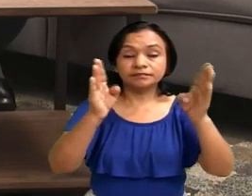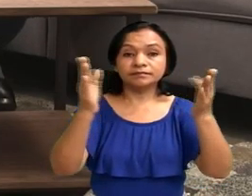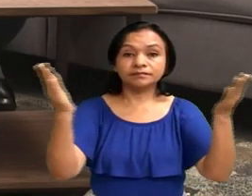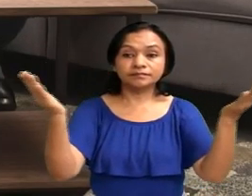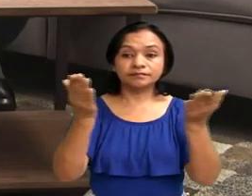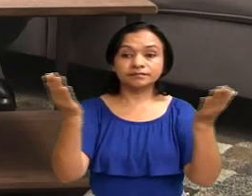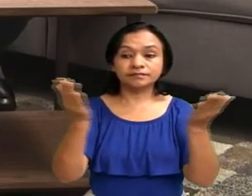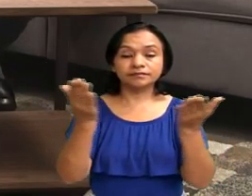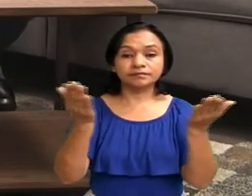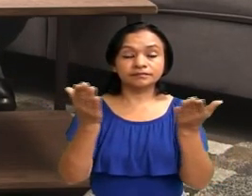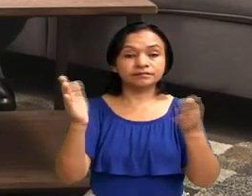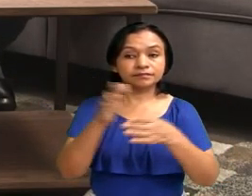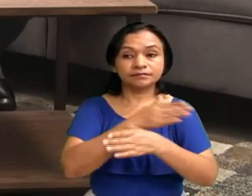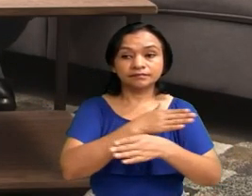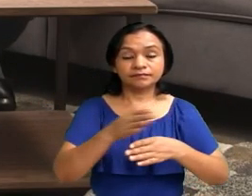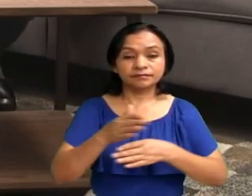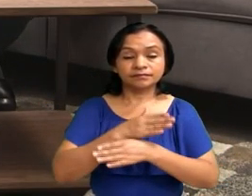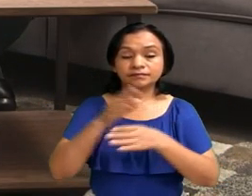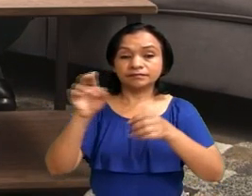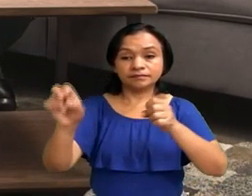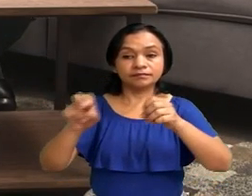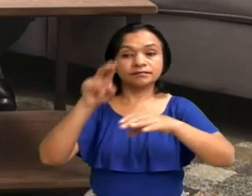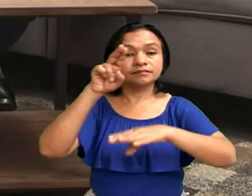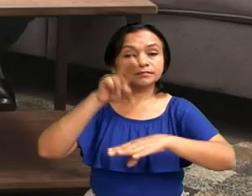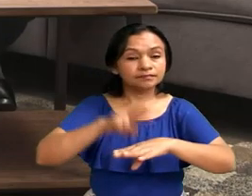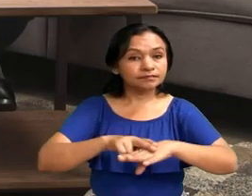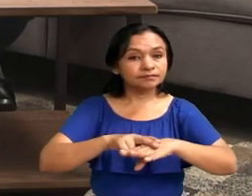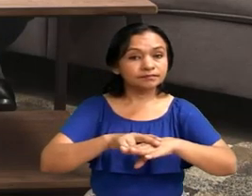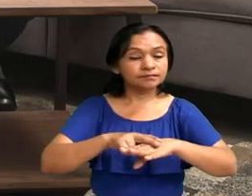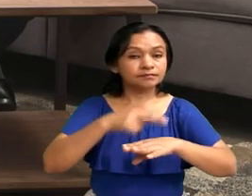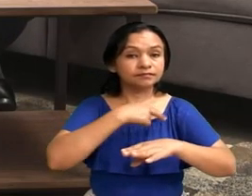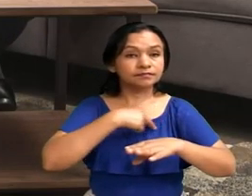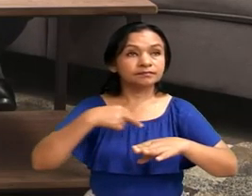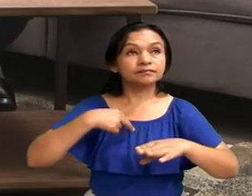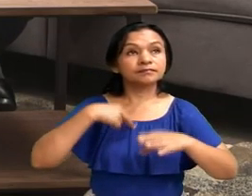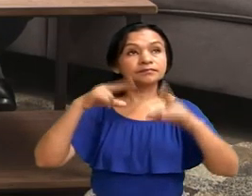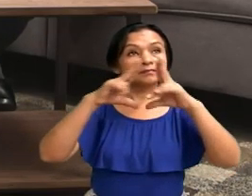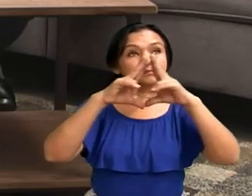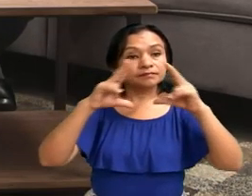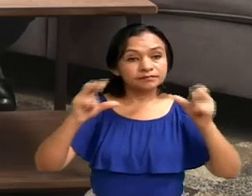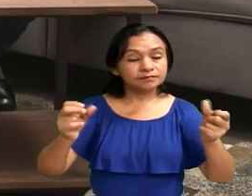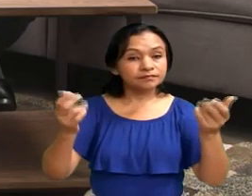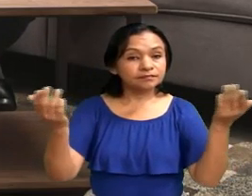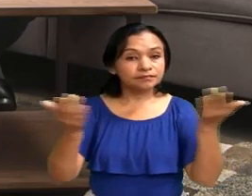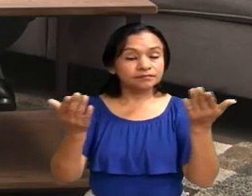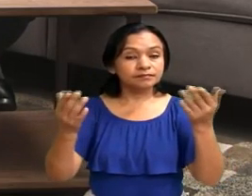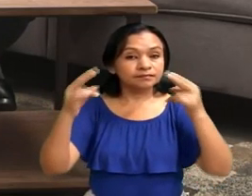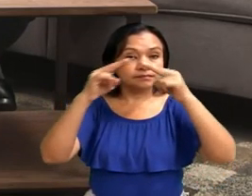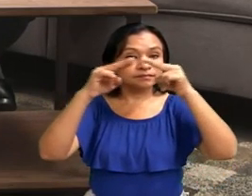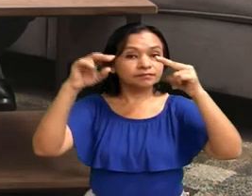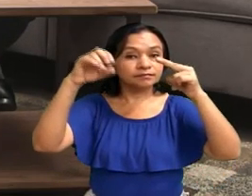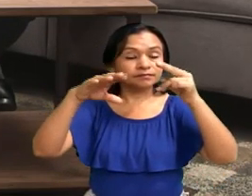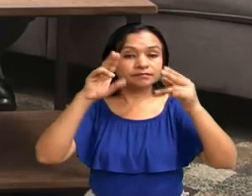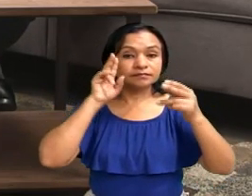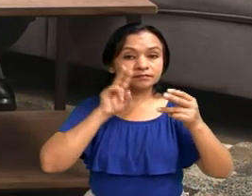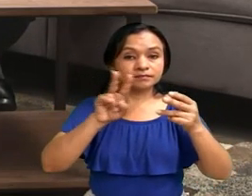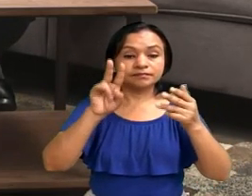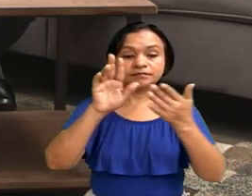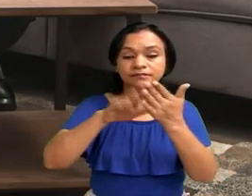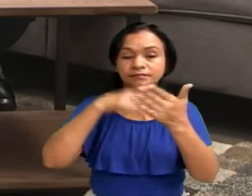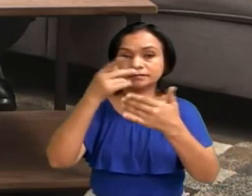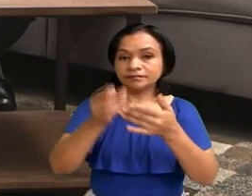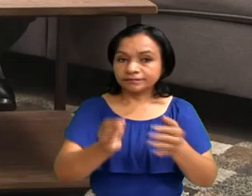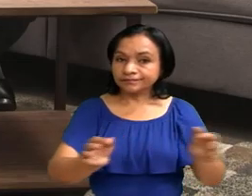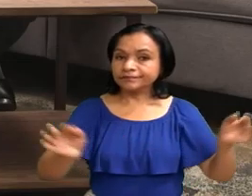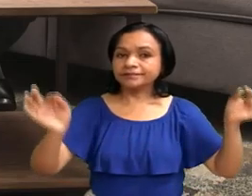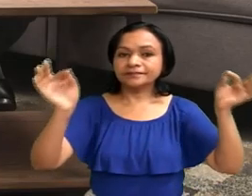está llevando subestaciones eléctricas a nivel nacional, la generación del país, el cambio de la matriz energética, ves un programa tan importante como